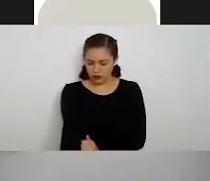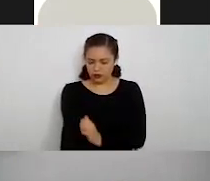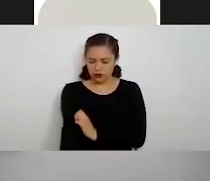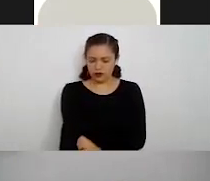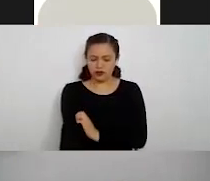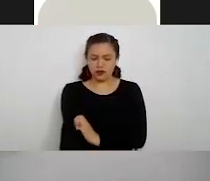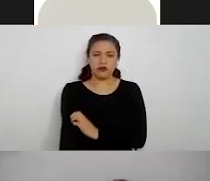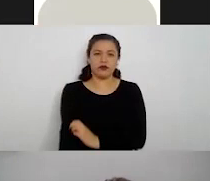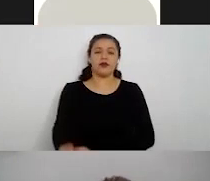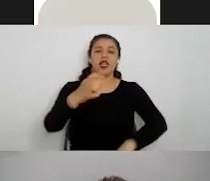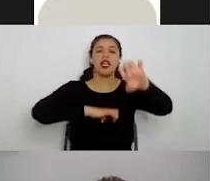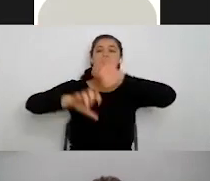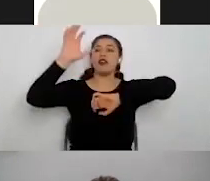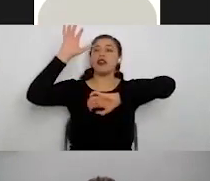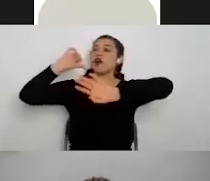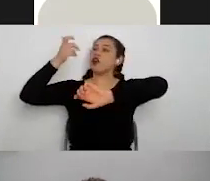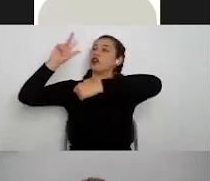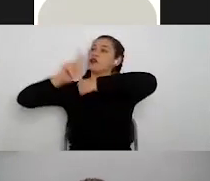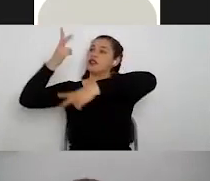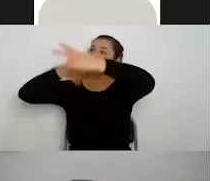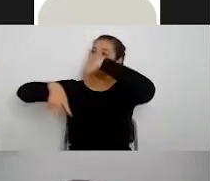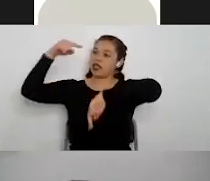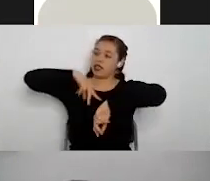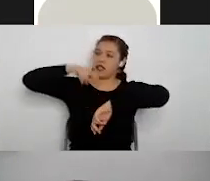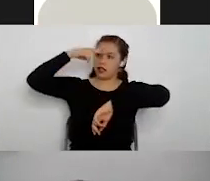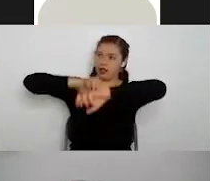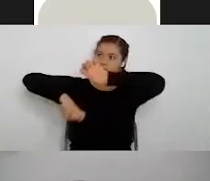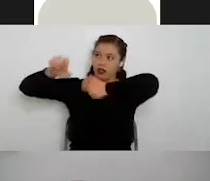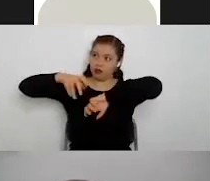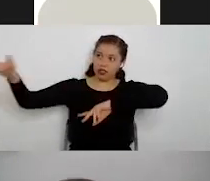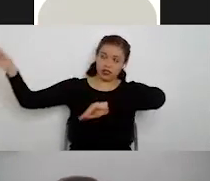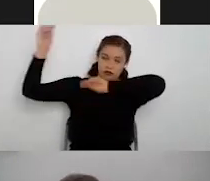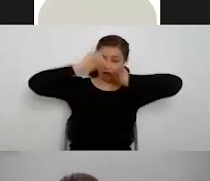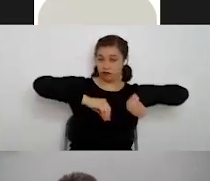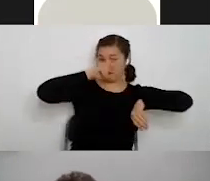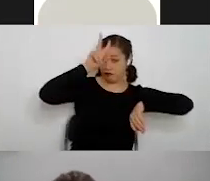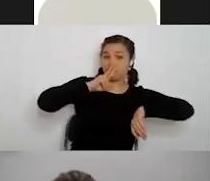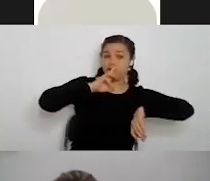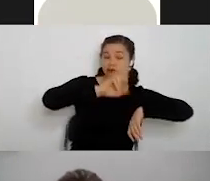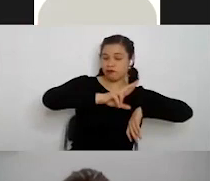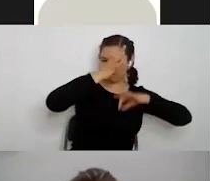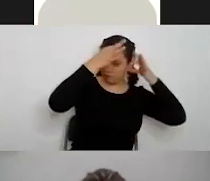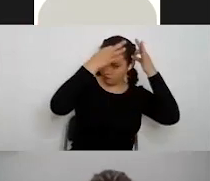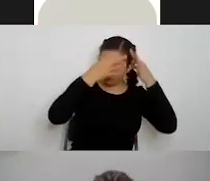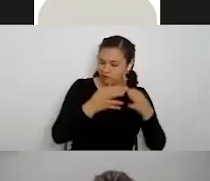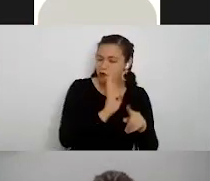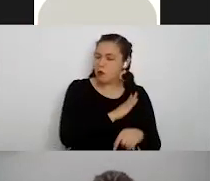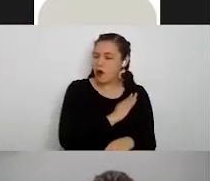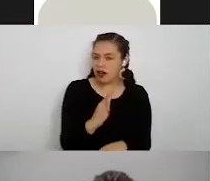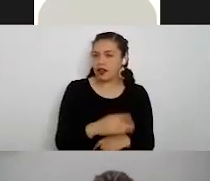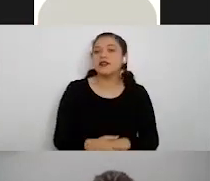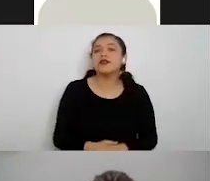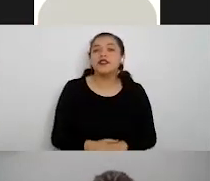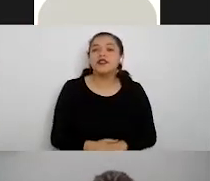empresas extranjeras a venirse a México. Y la respuesta es muy favorable, ¿eh? O sea, esto